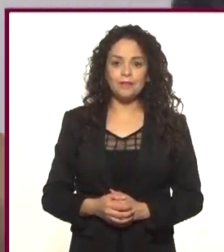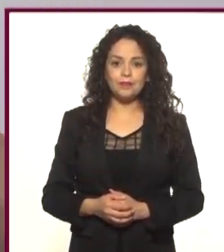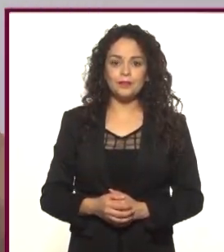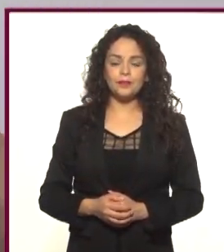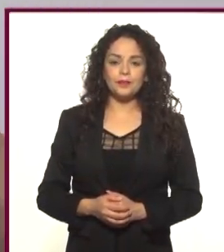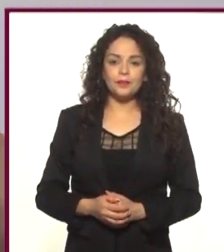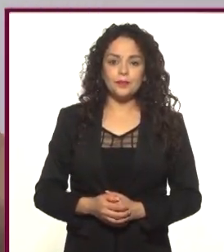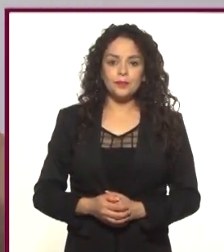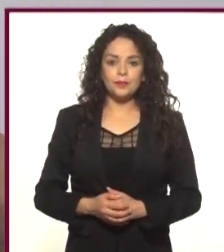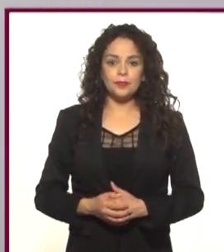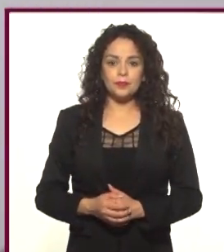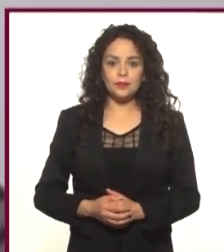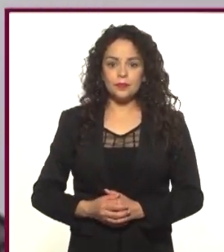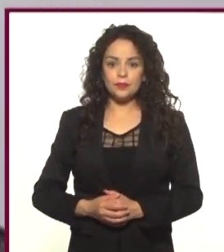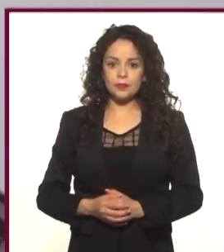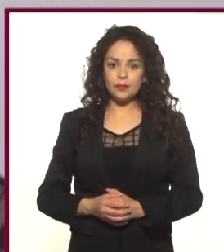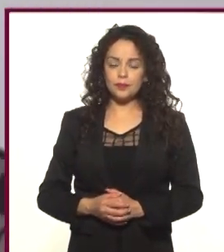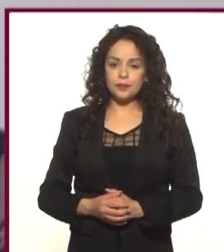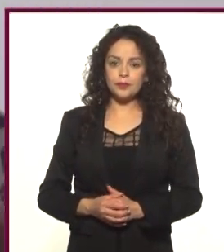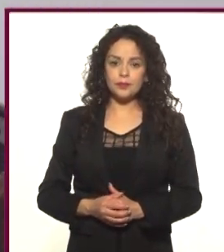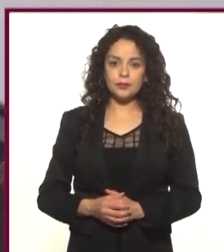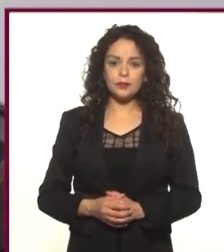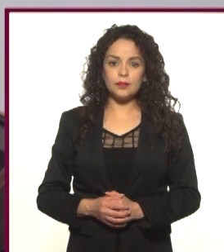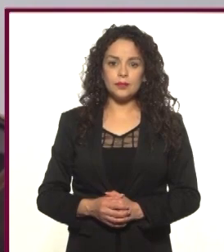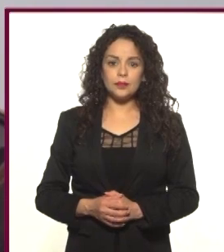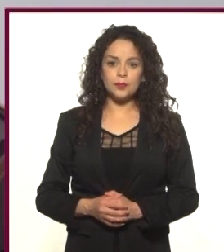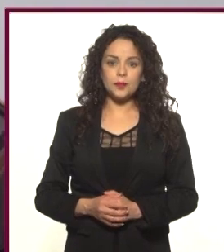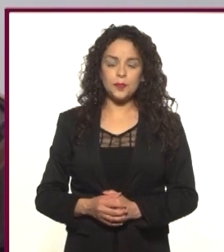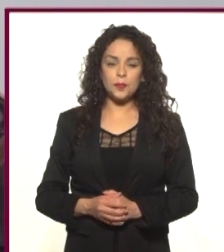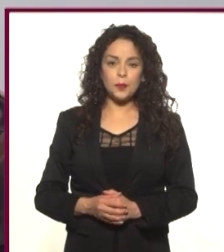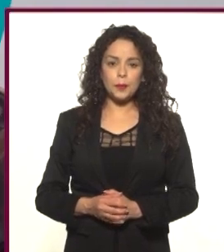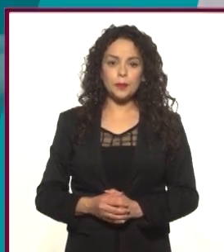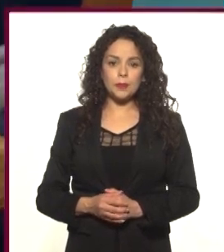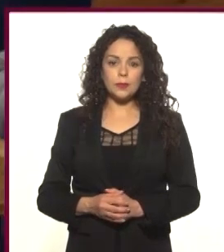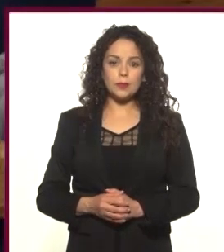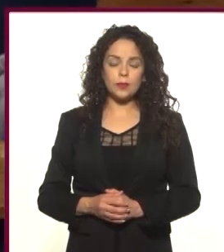¿Qué? Ay, casi llora.